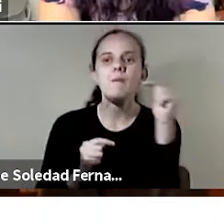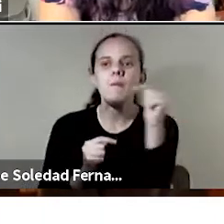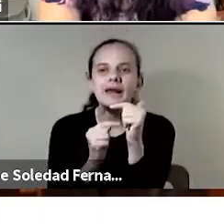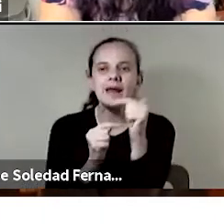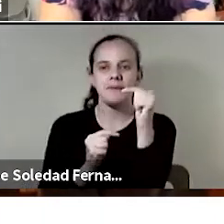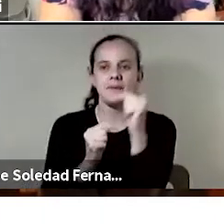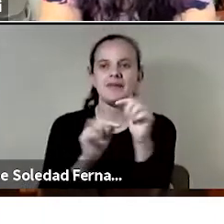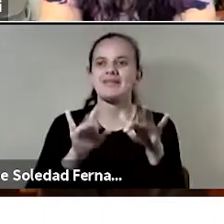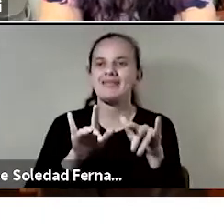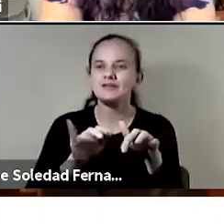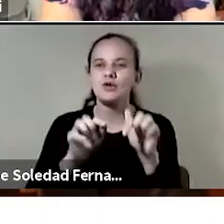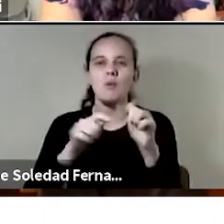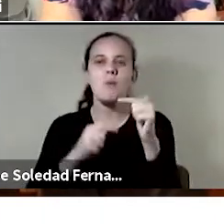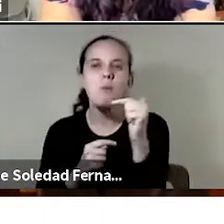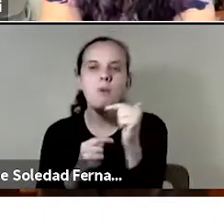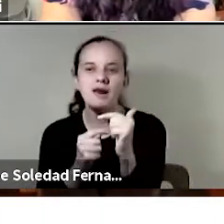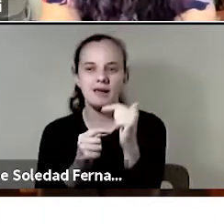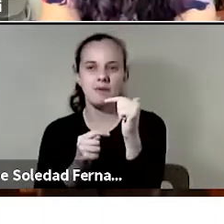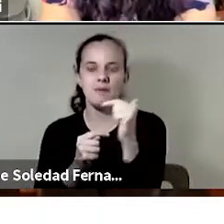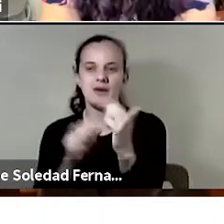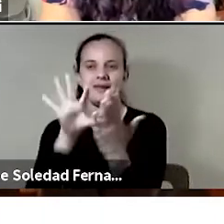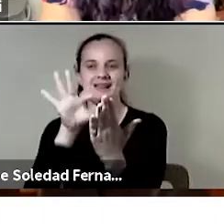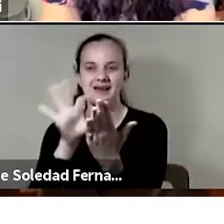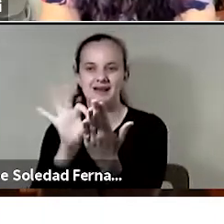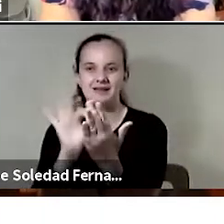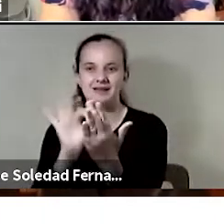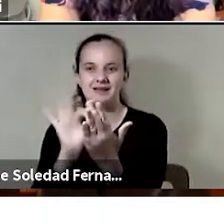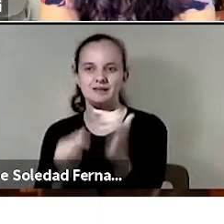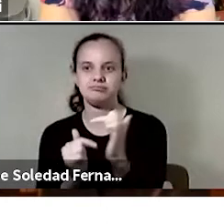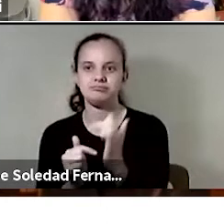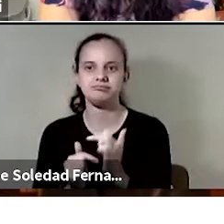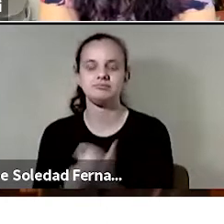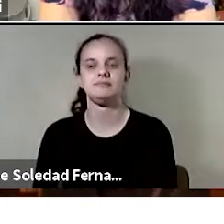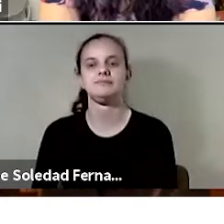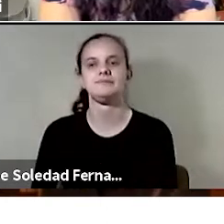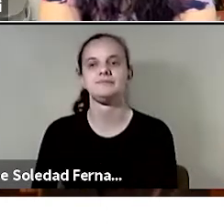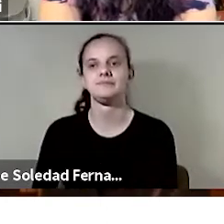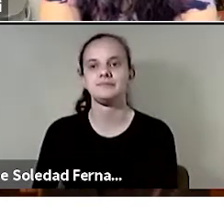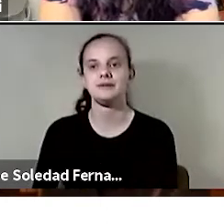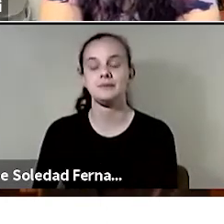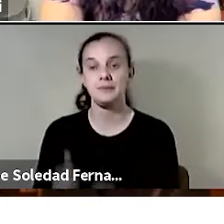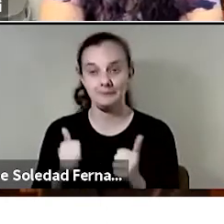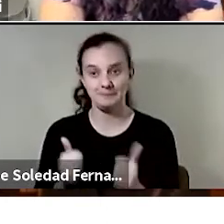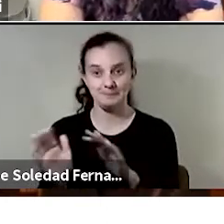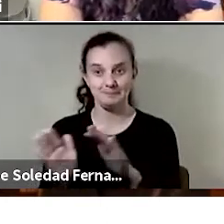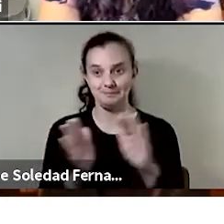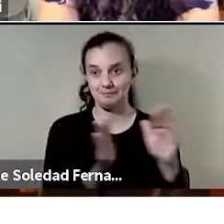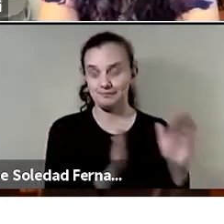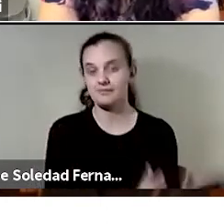Entonces, tratar de ser breve en los textos alternativos y simplemente presentar la información que es realmente